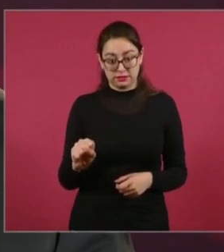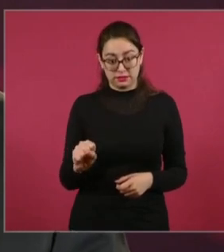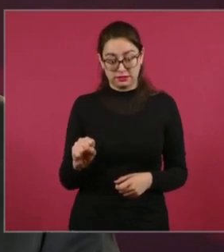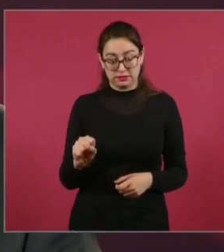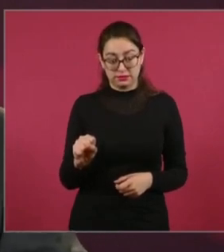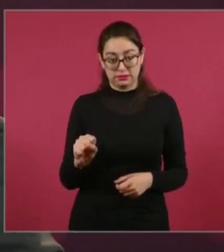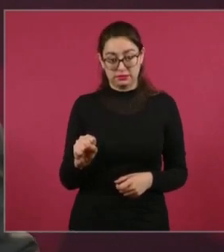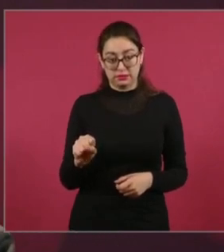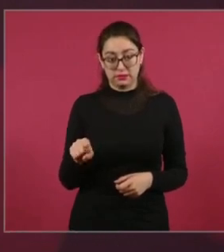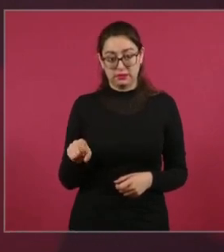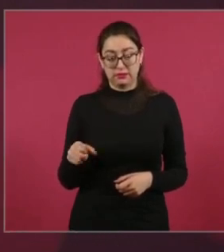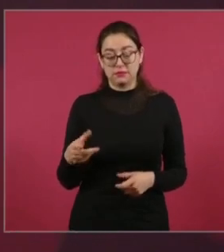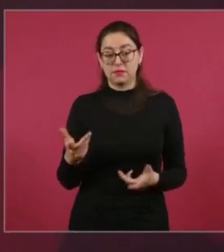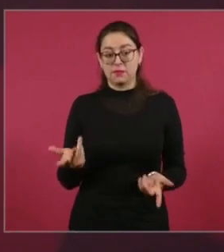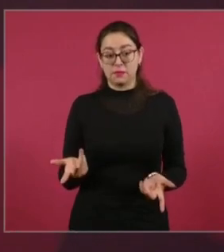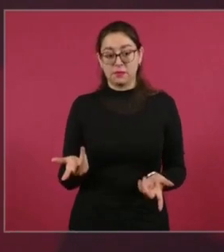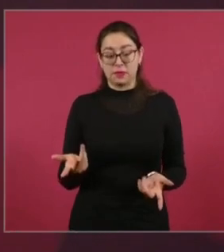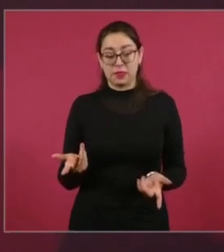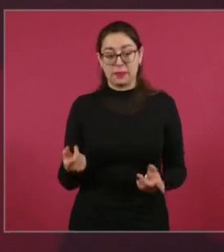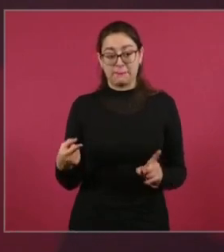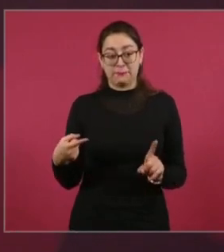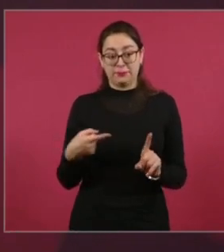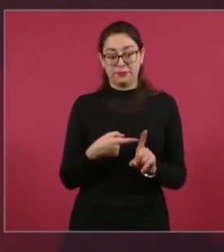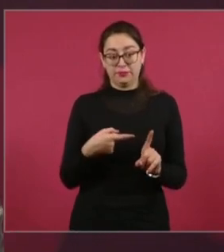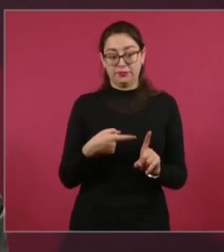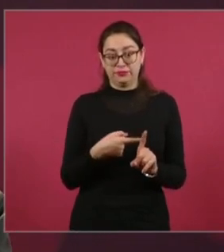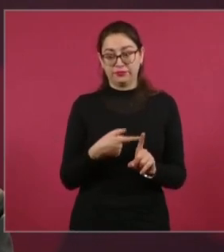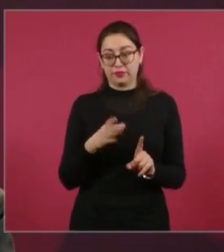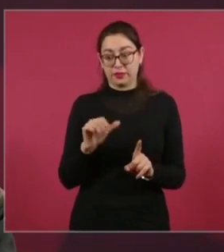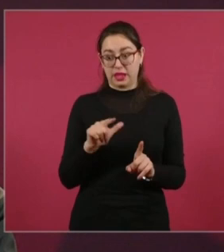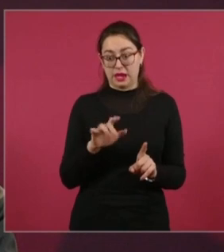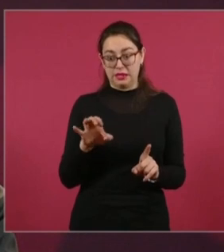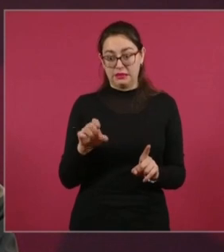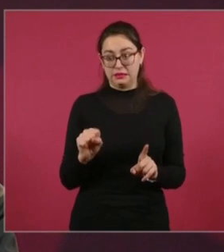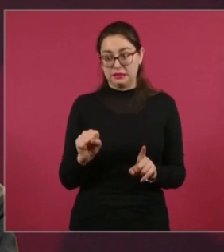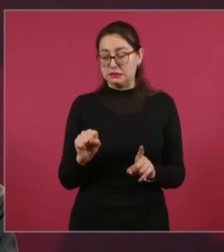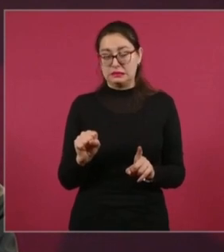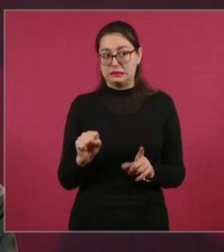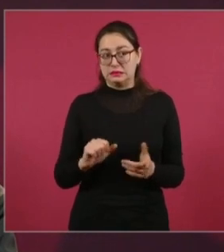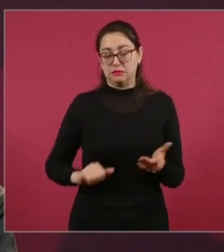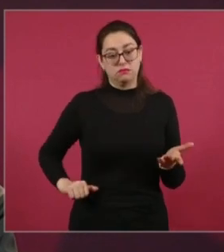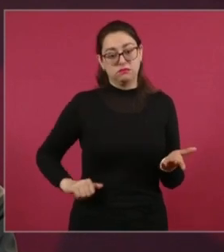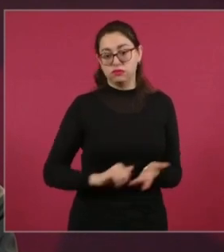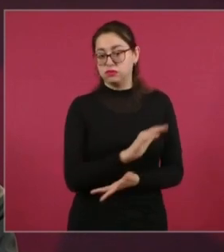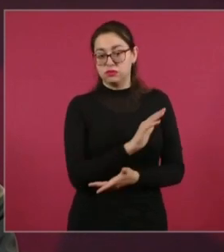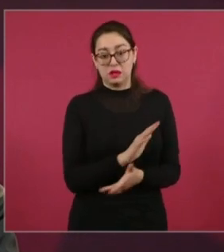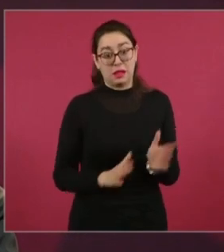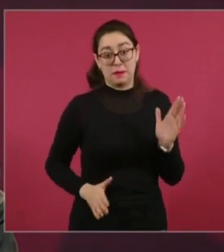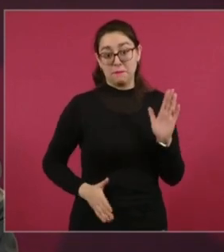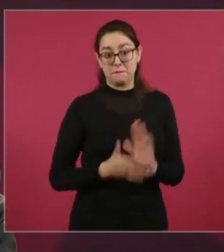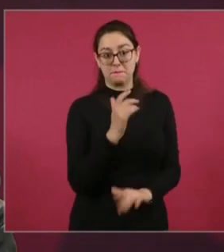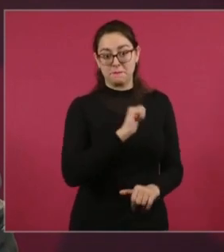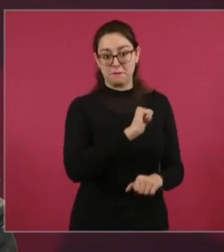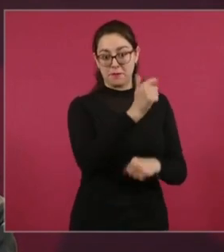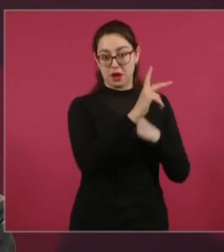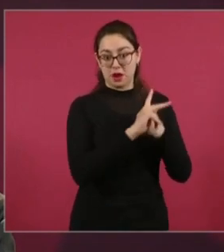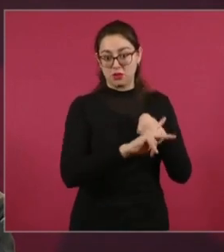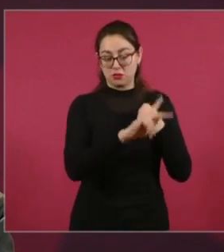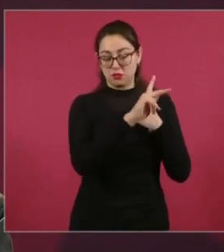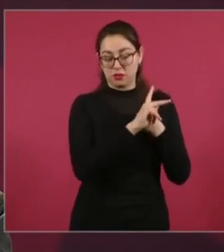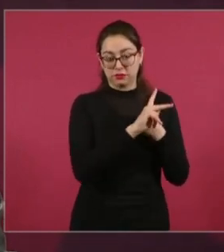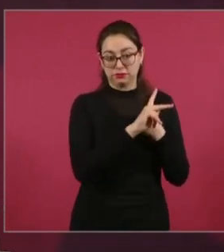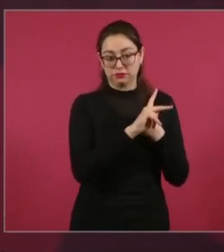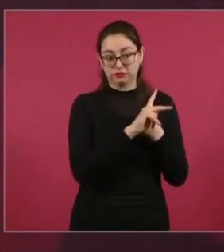el presidente Calles y la prensa,